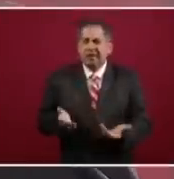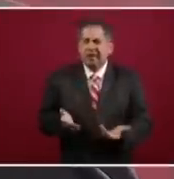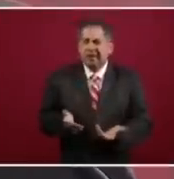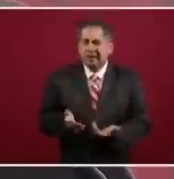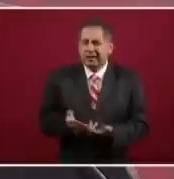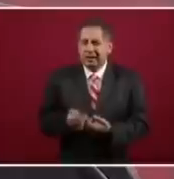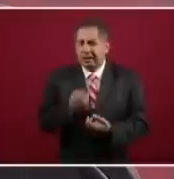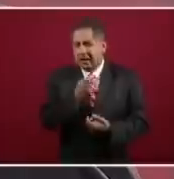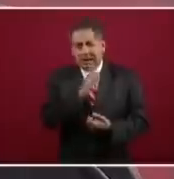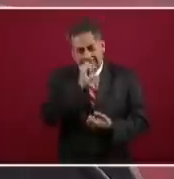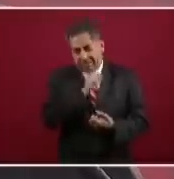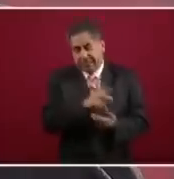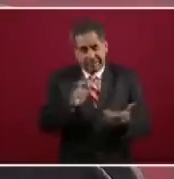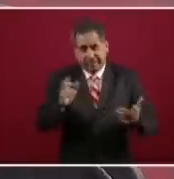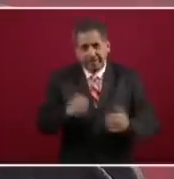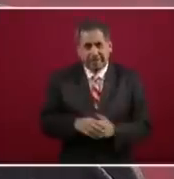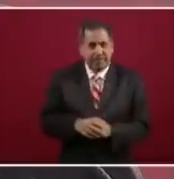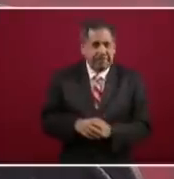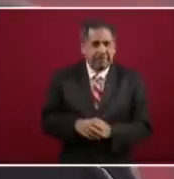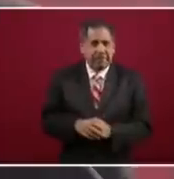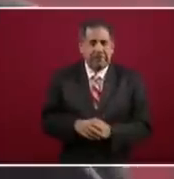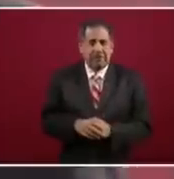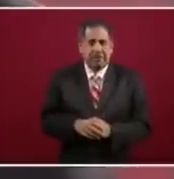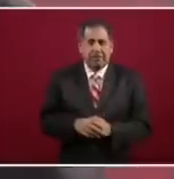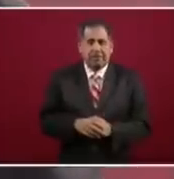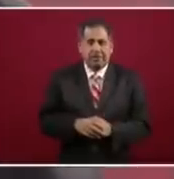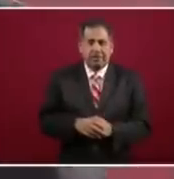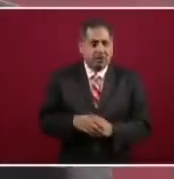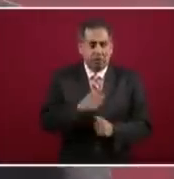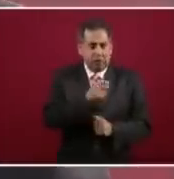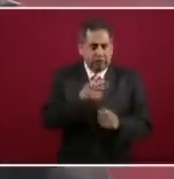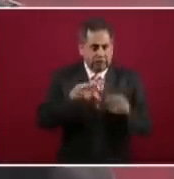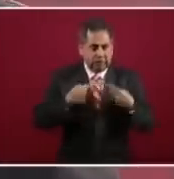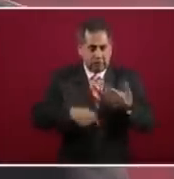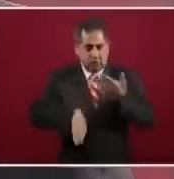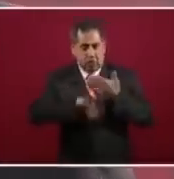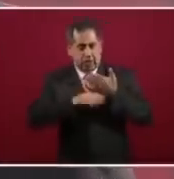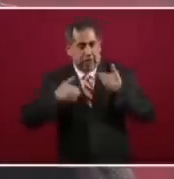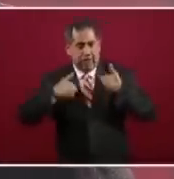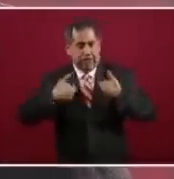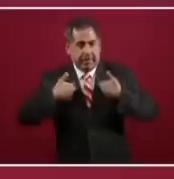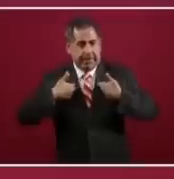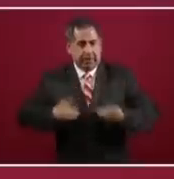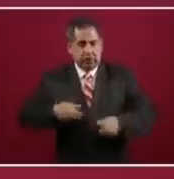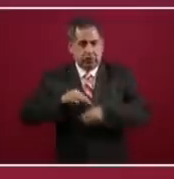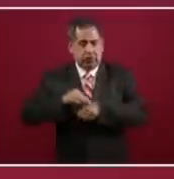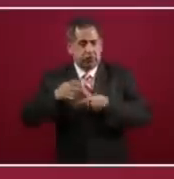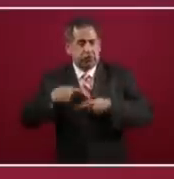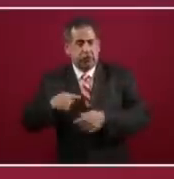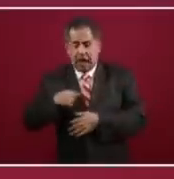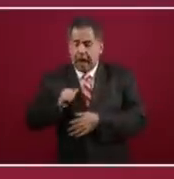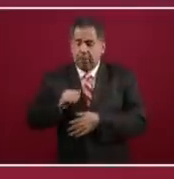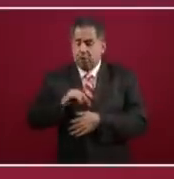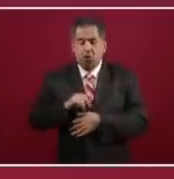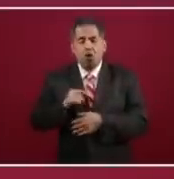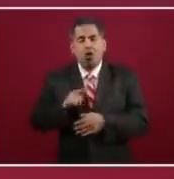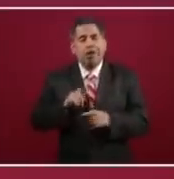y así es también no se encuentra la persona es